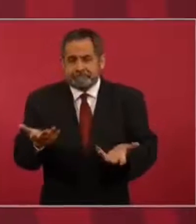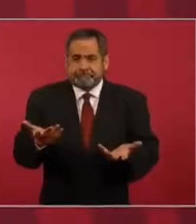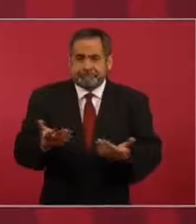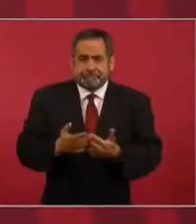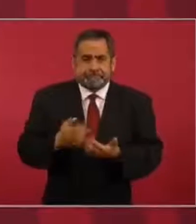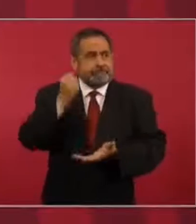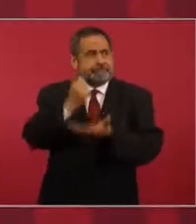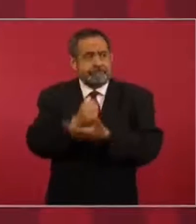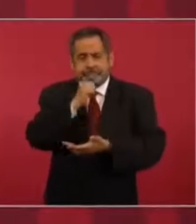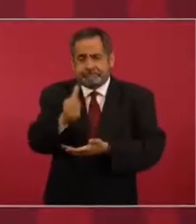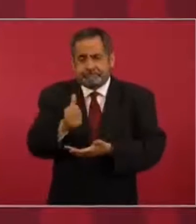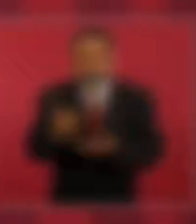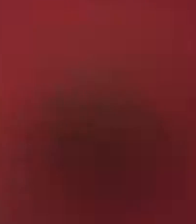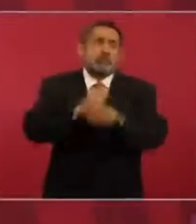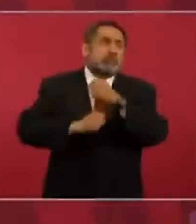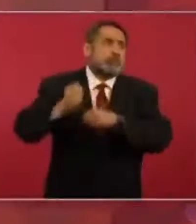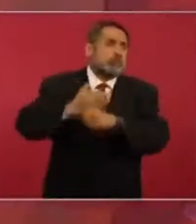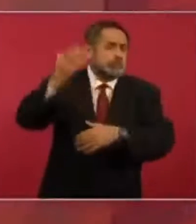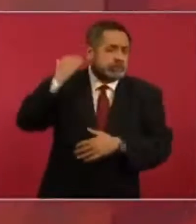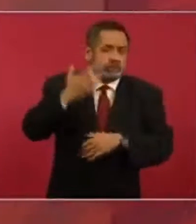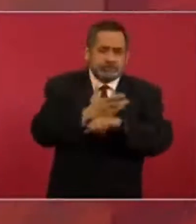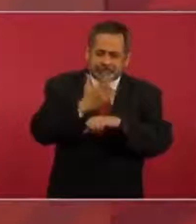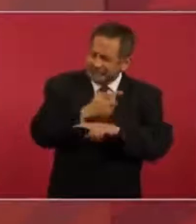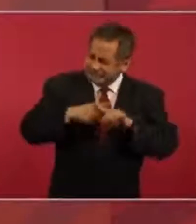y no se aprueba, y